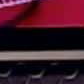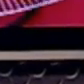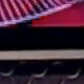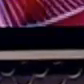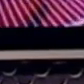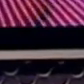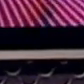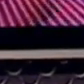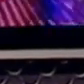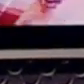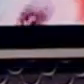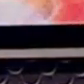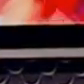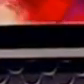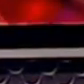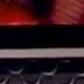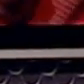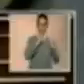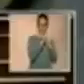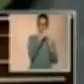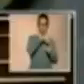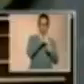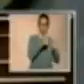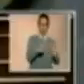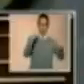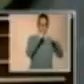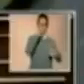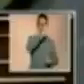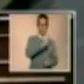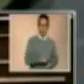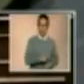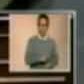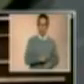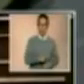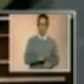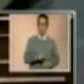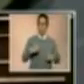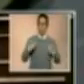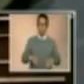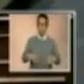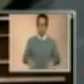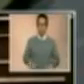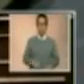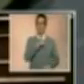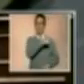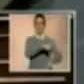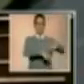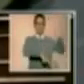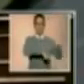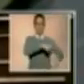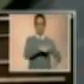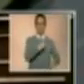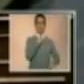a poder hablar ni ella ni muchos de los de la oposición en Venezuela. Porque estamos ante un